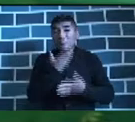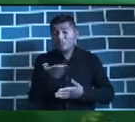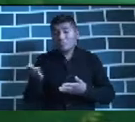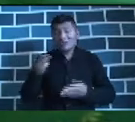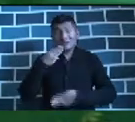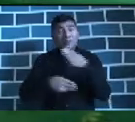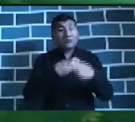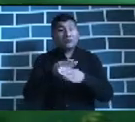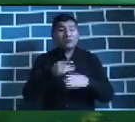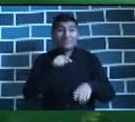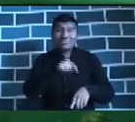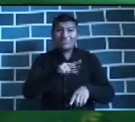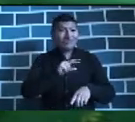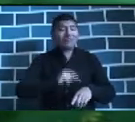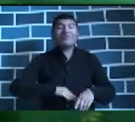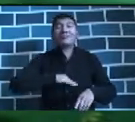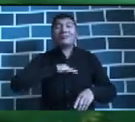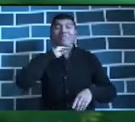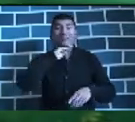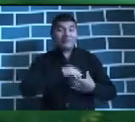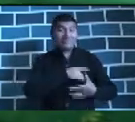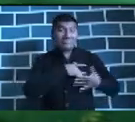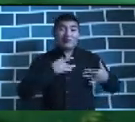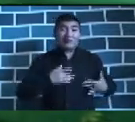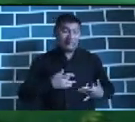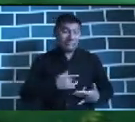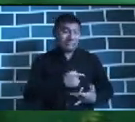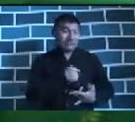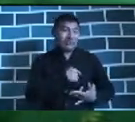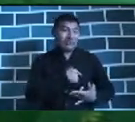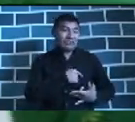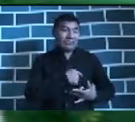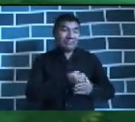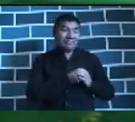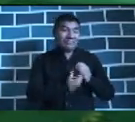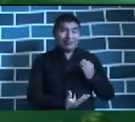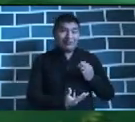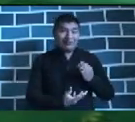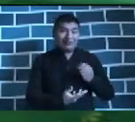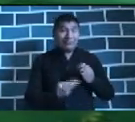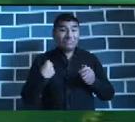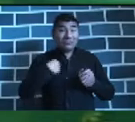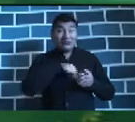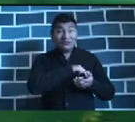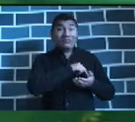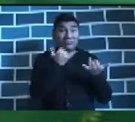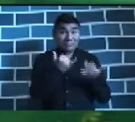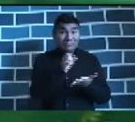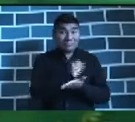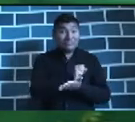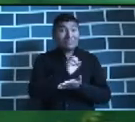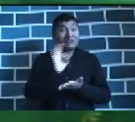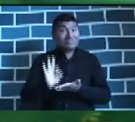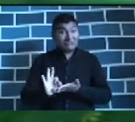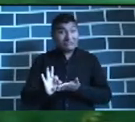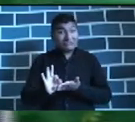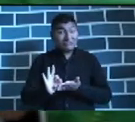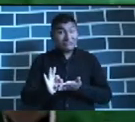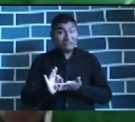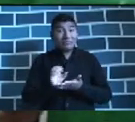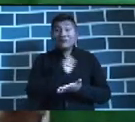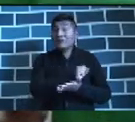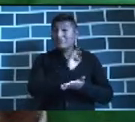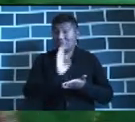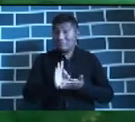pero eso nos llena del todo su corazón estamos en la basílica de san francisco de asís pues san